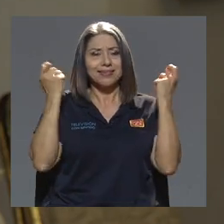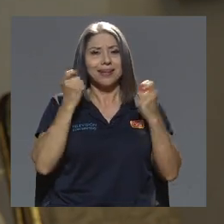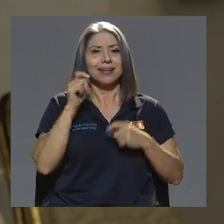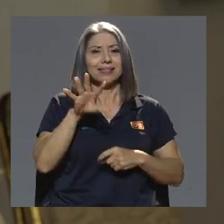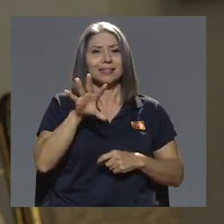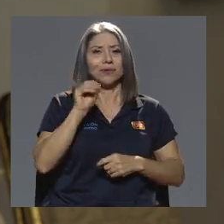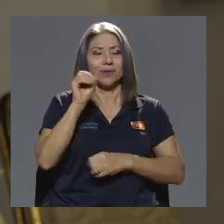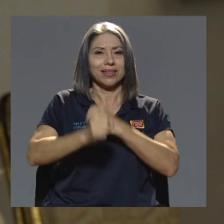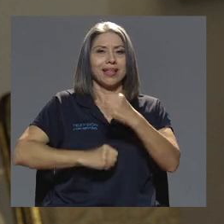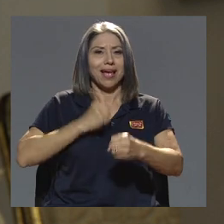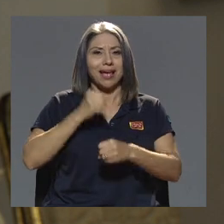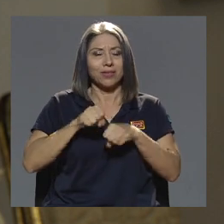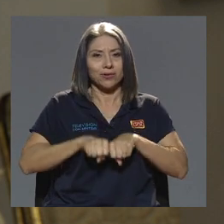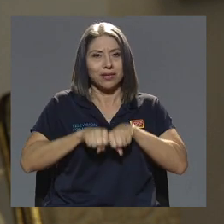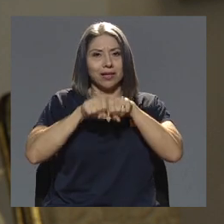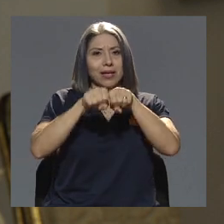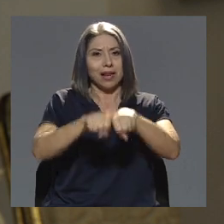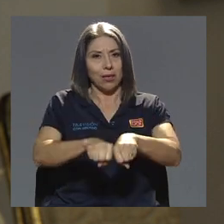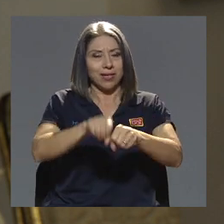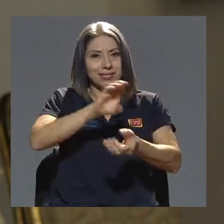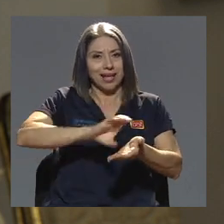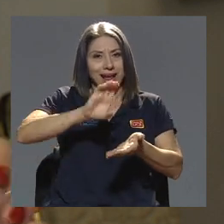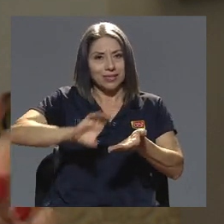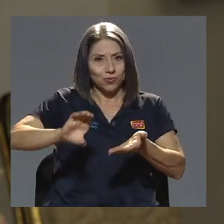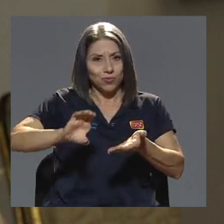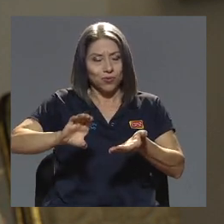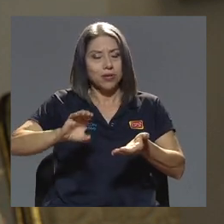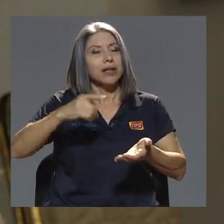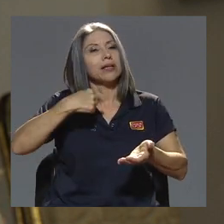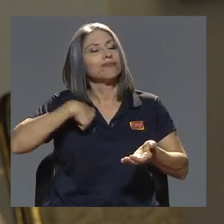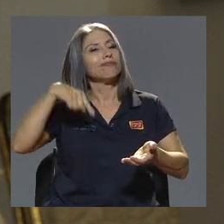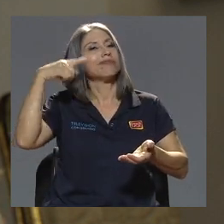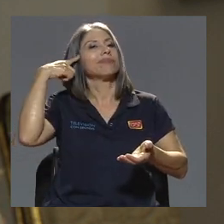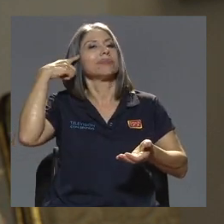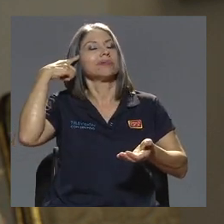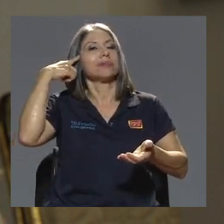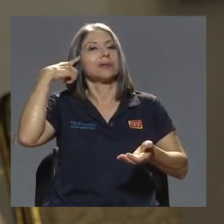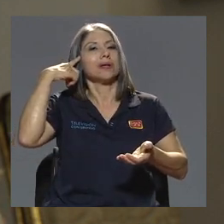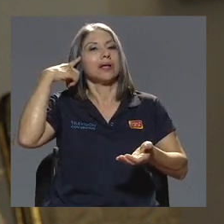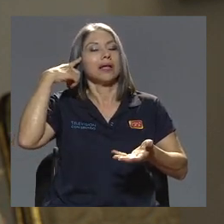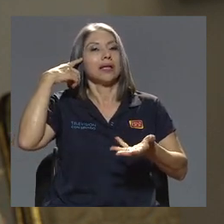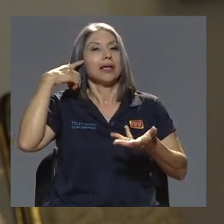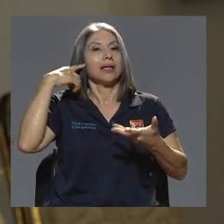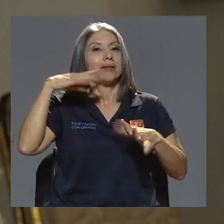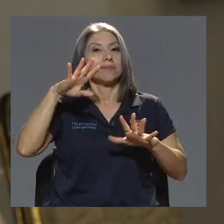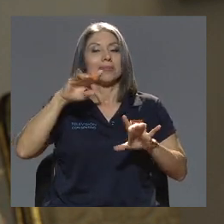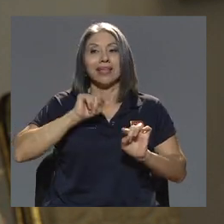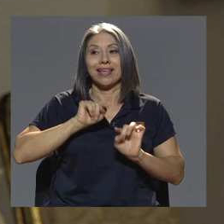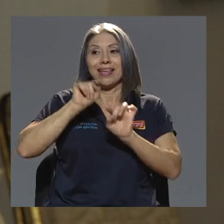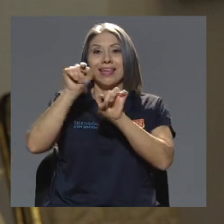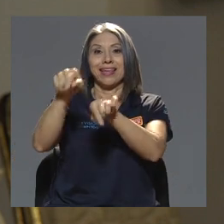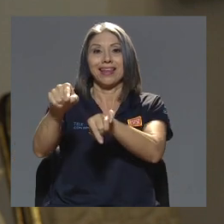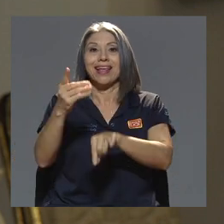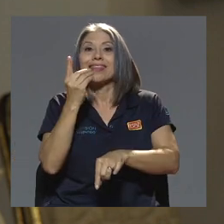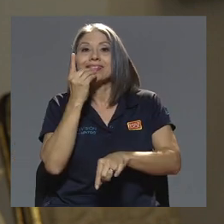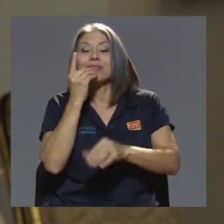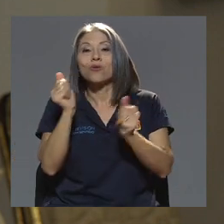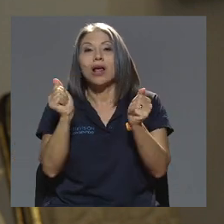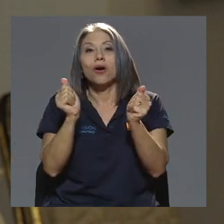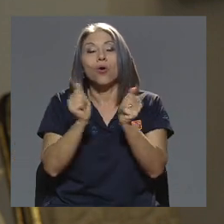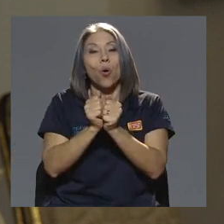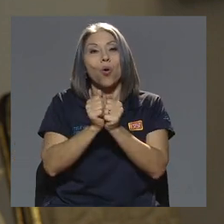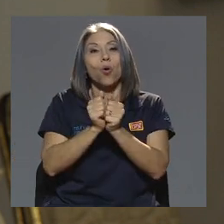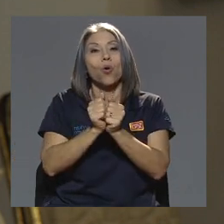50 años de graduadas de high school. Sí. Y se me ocurrió llegar al desayuno con una banda de